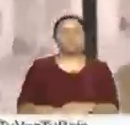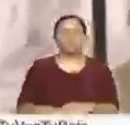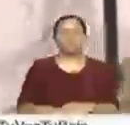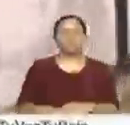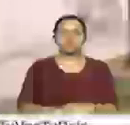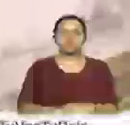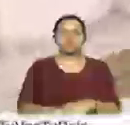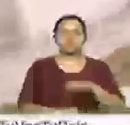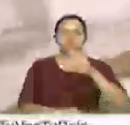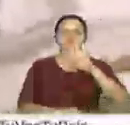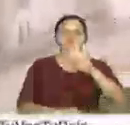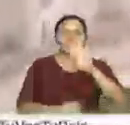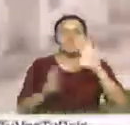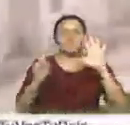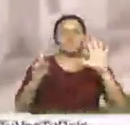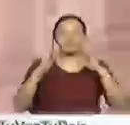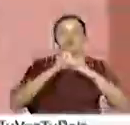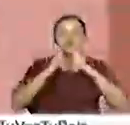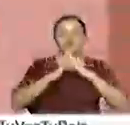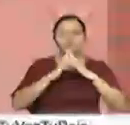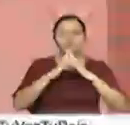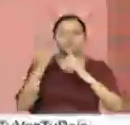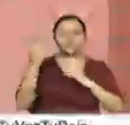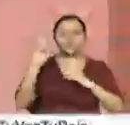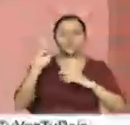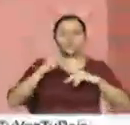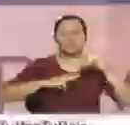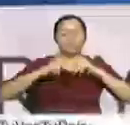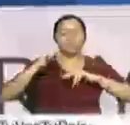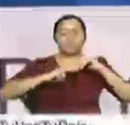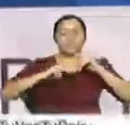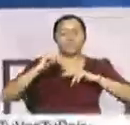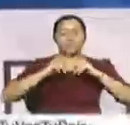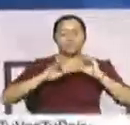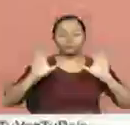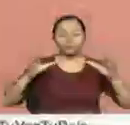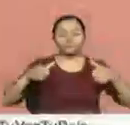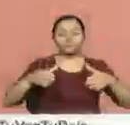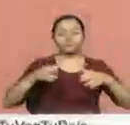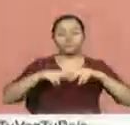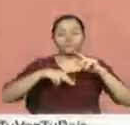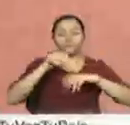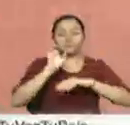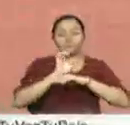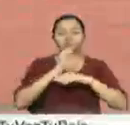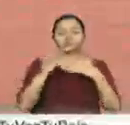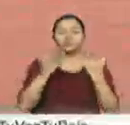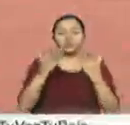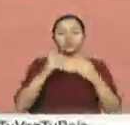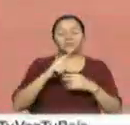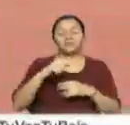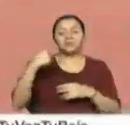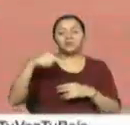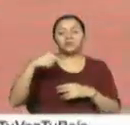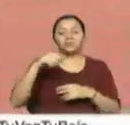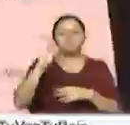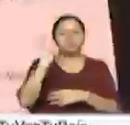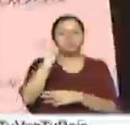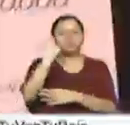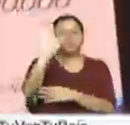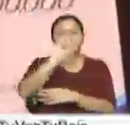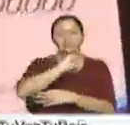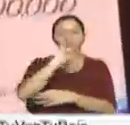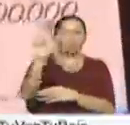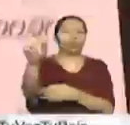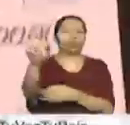Son 46 casas y 16 departamentos que la inmobiliaria Construecuador edifica en el sector de Quitumbe, al sur de la capital,